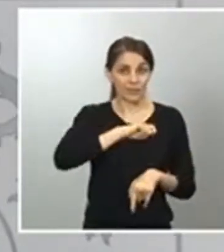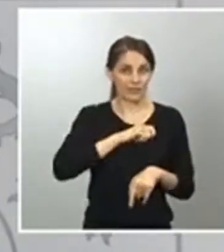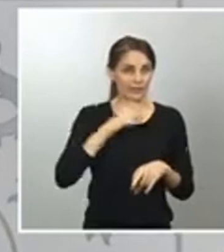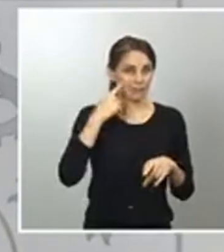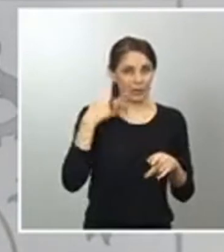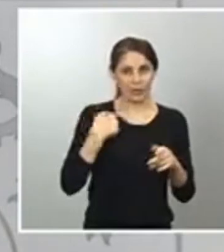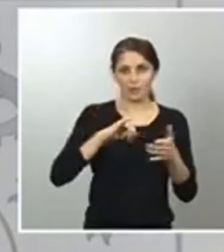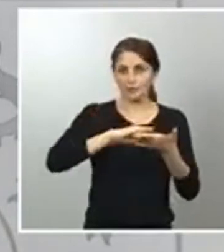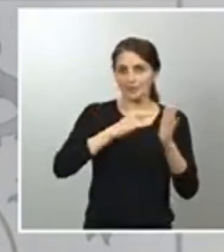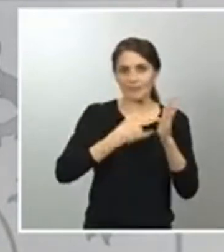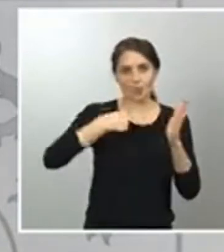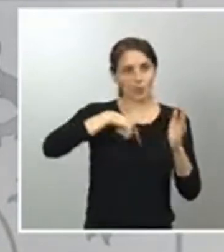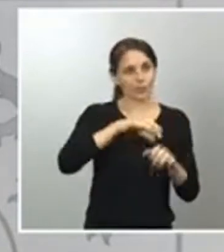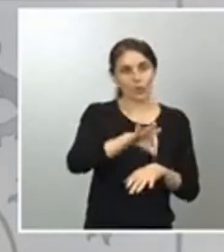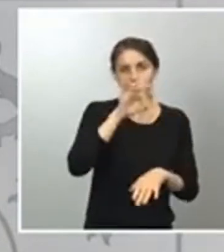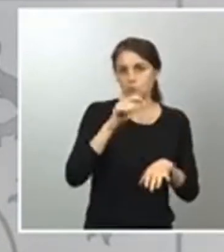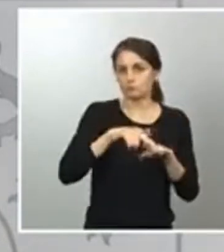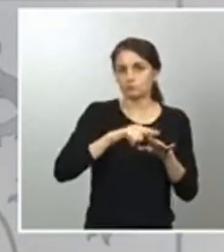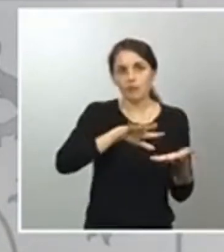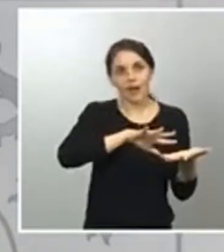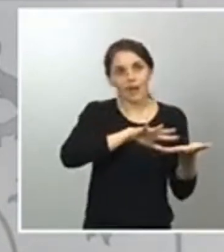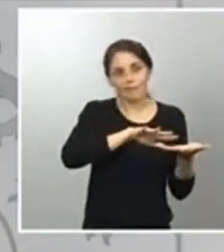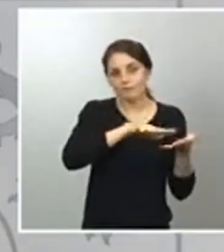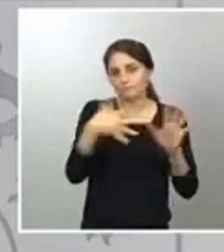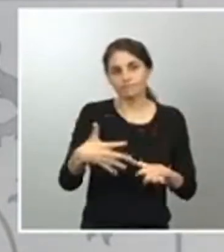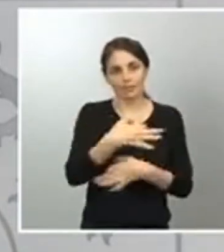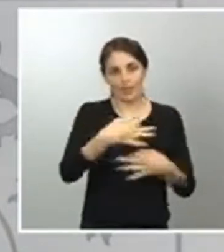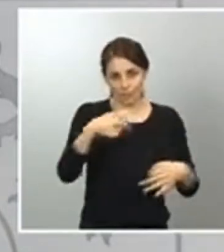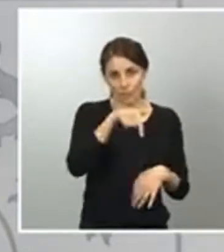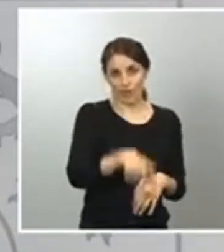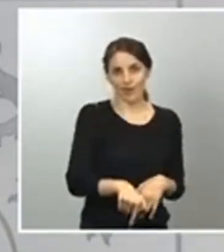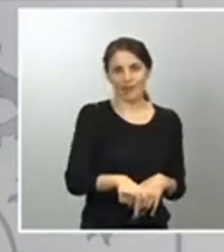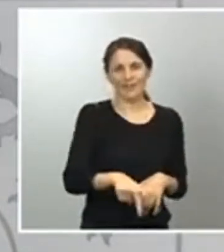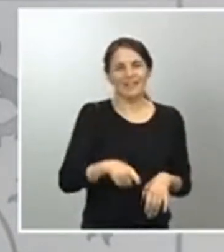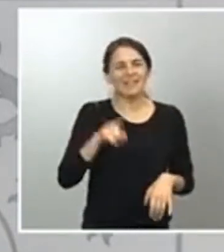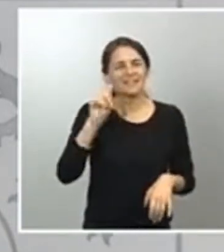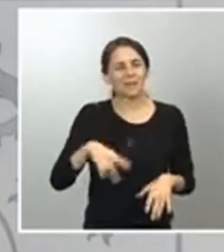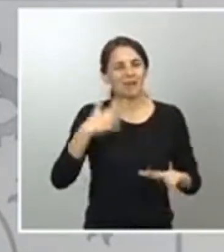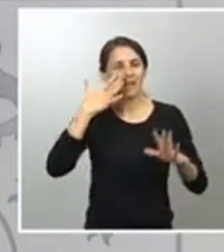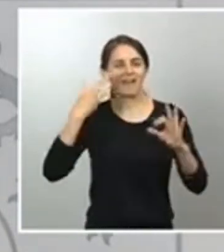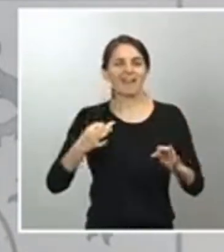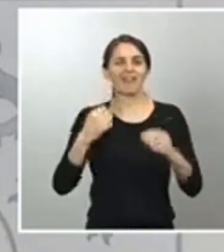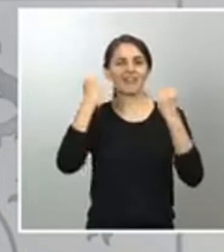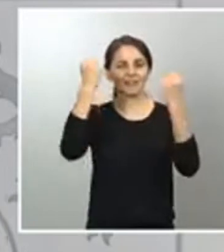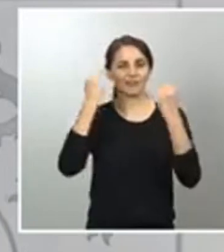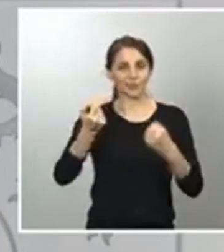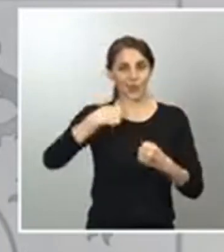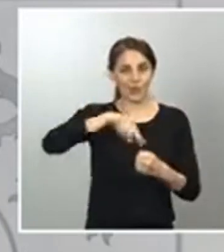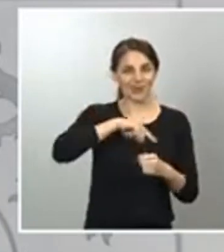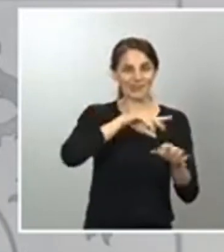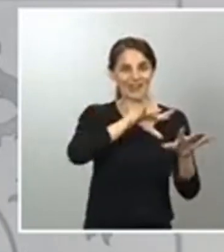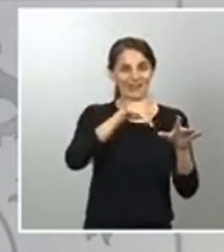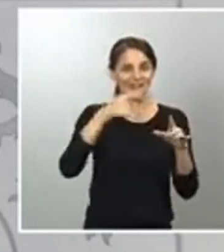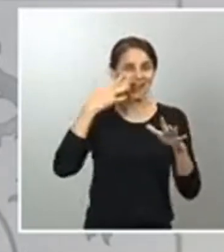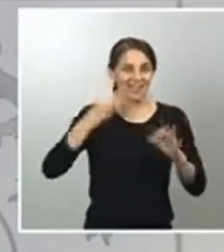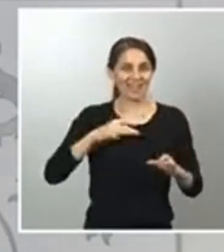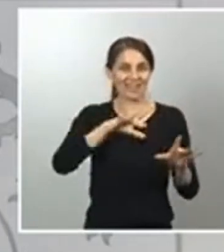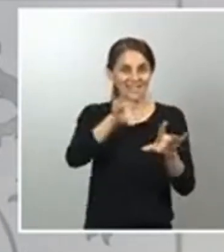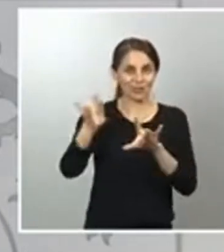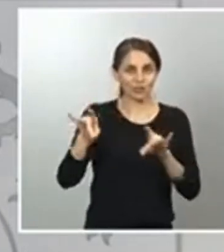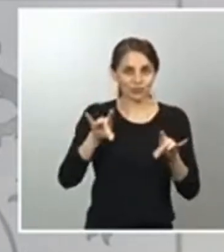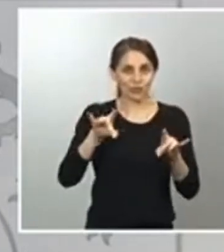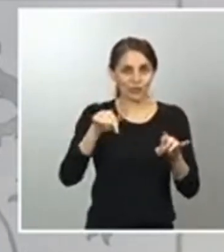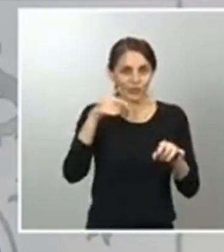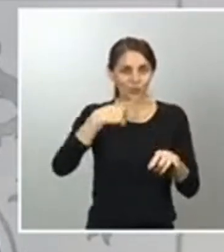sistema más adecuado también para nuestra propia realidad institucional y territorial. Es cierto que ha habido otros países, por ejemplo Francia